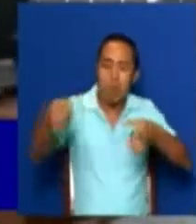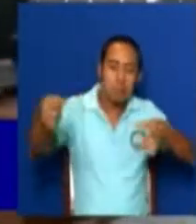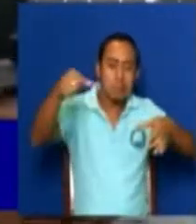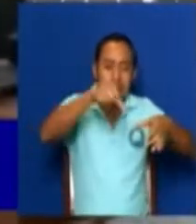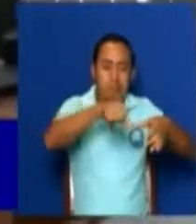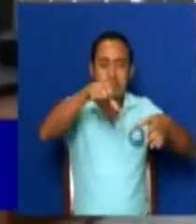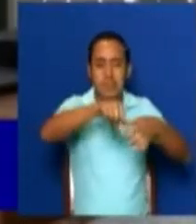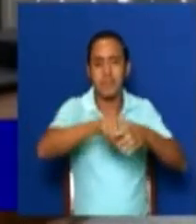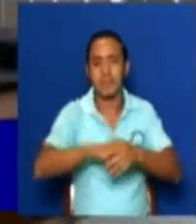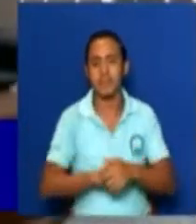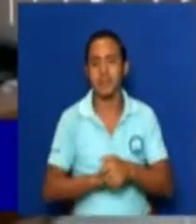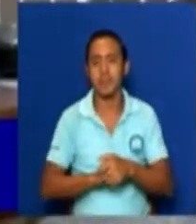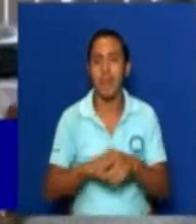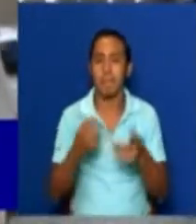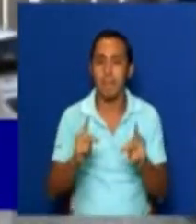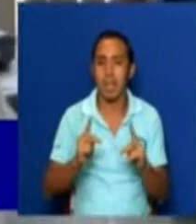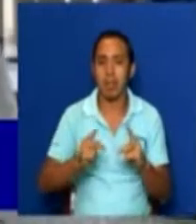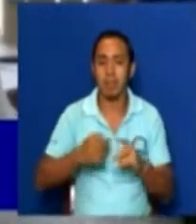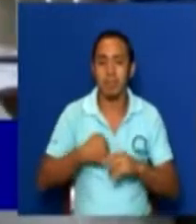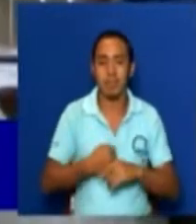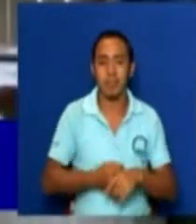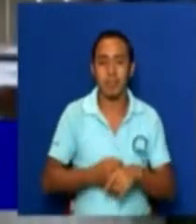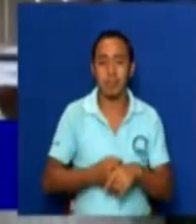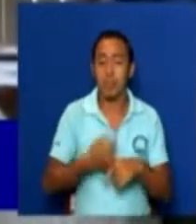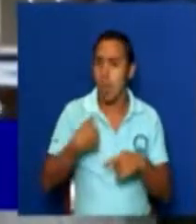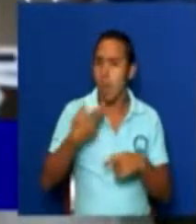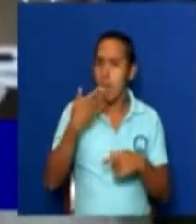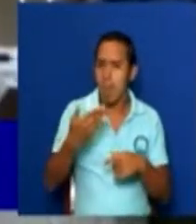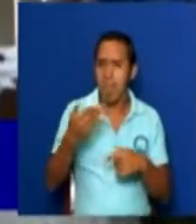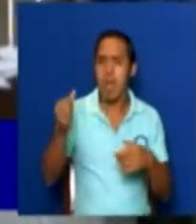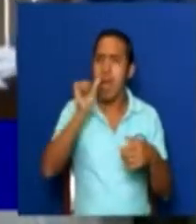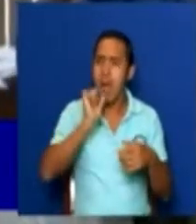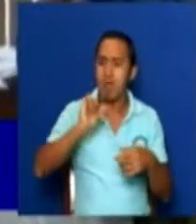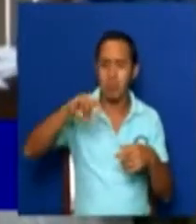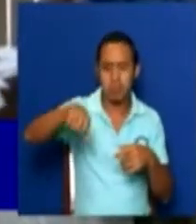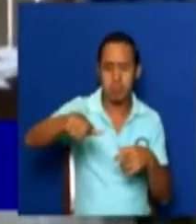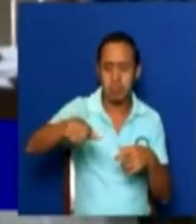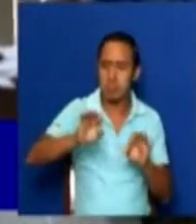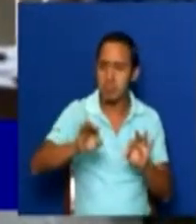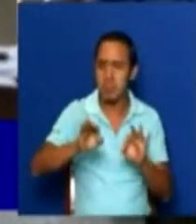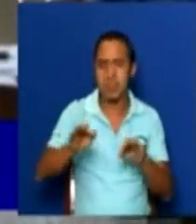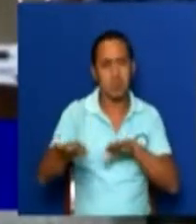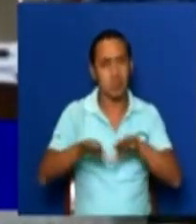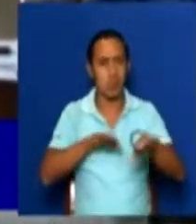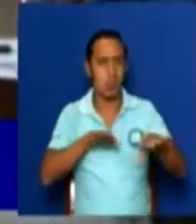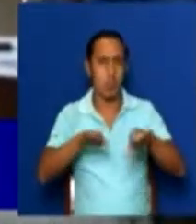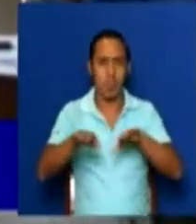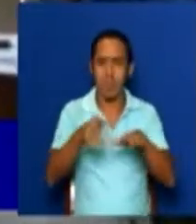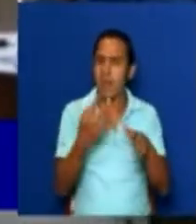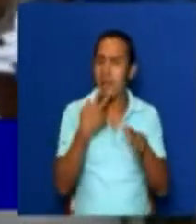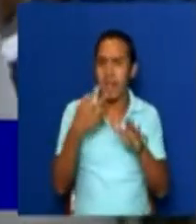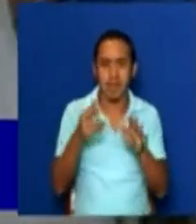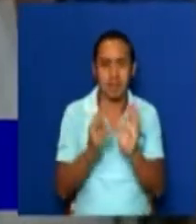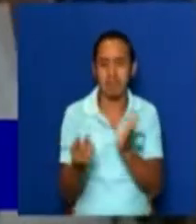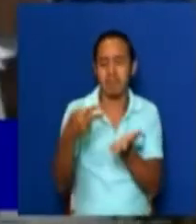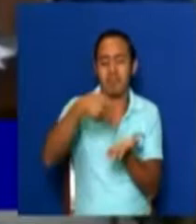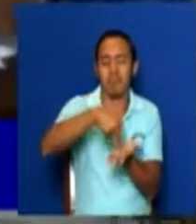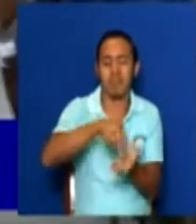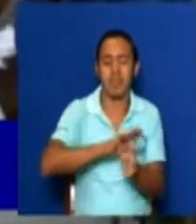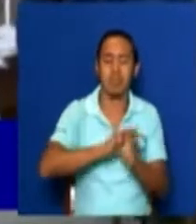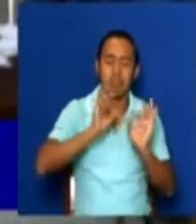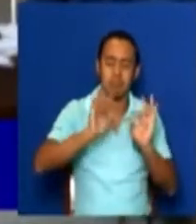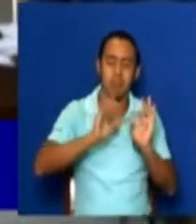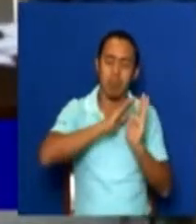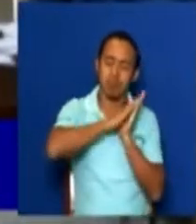tenemos un buen servicio de agua, no nos levantaremos a las 3 de la mañana, lo que significa que yo voy a descansar más y voy a llegar a mi